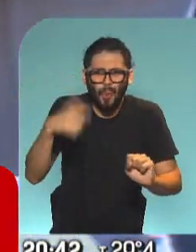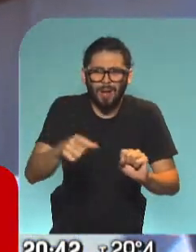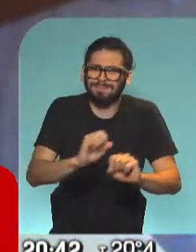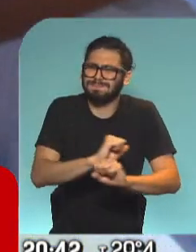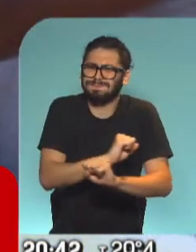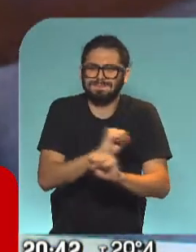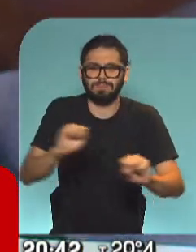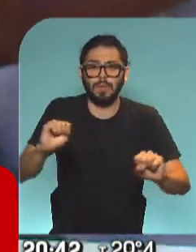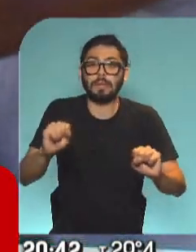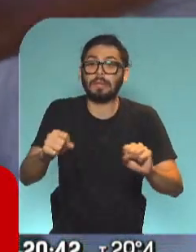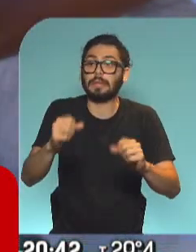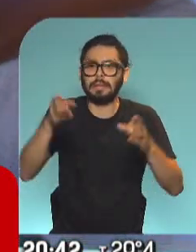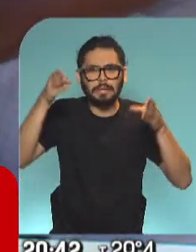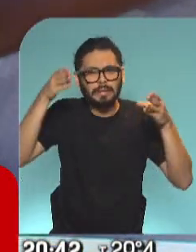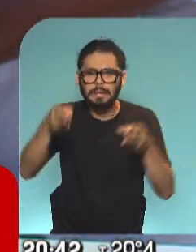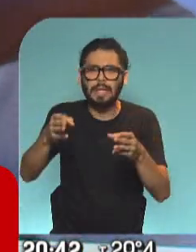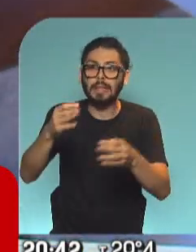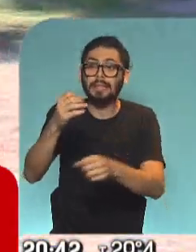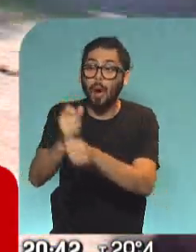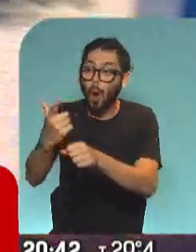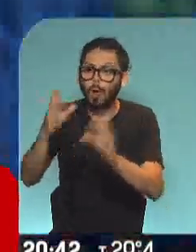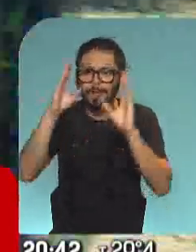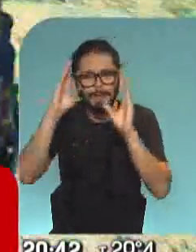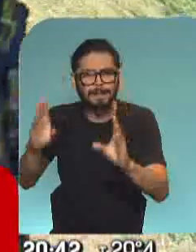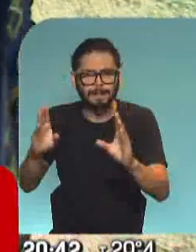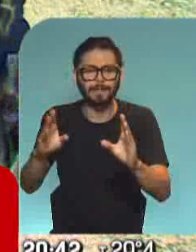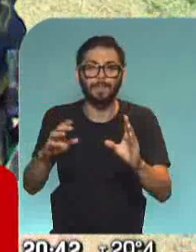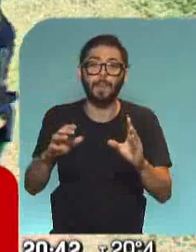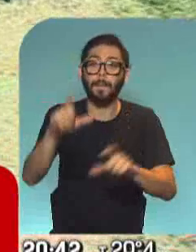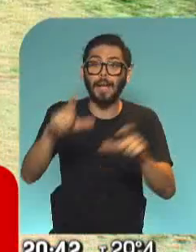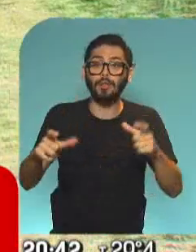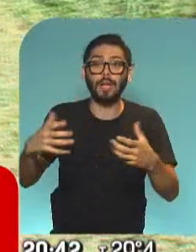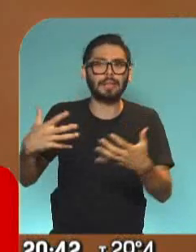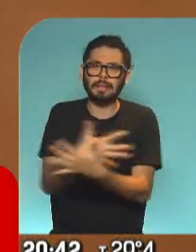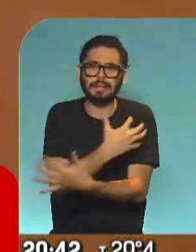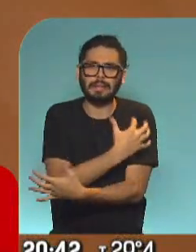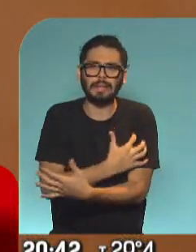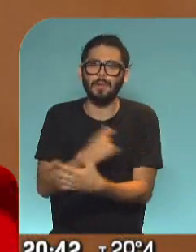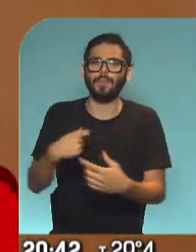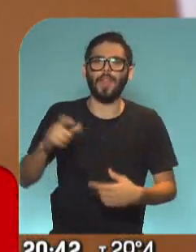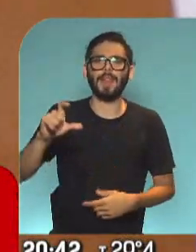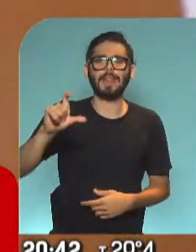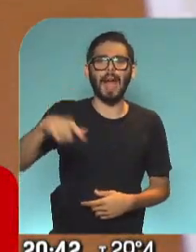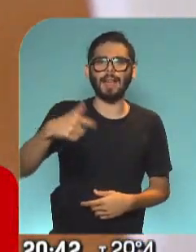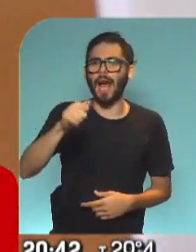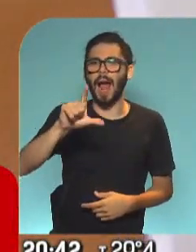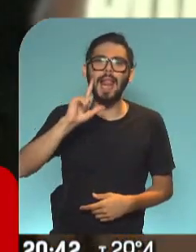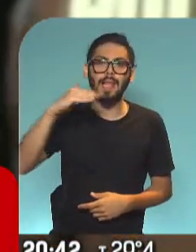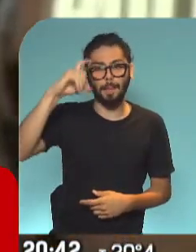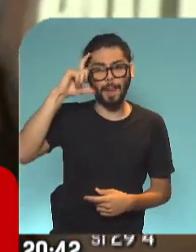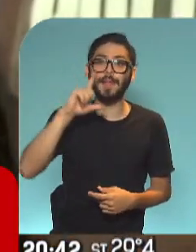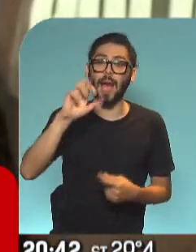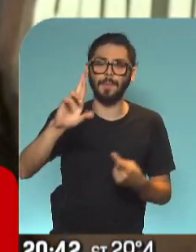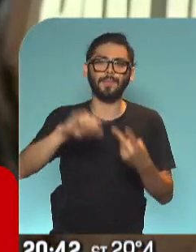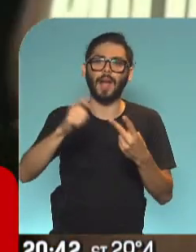el desempleo fueron las prioridades. Para los sectores más postergados, se reforzaron la tarjeta alimentaria y la AUH. También